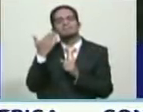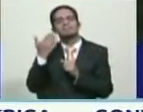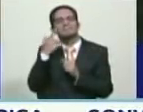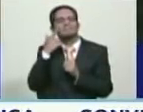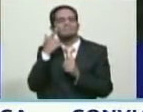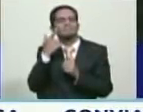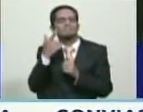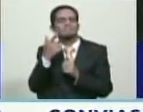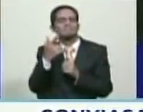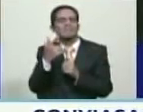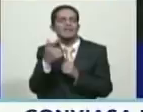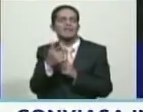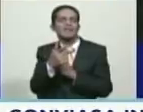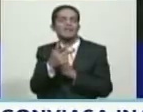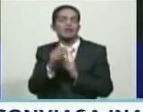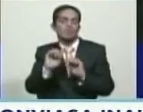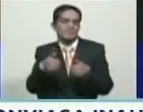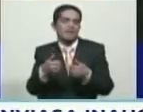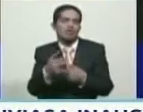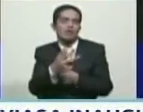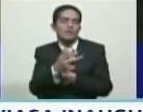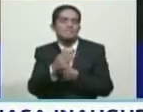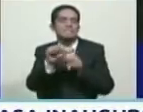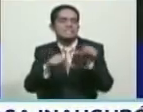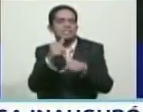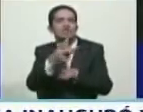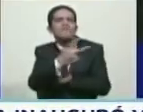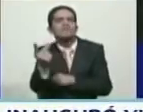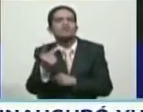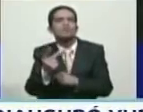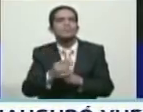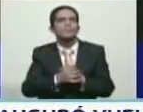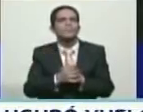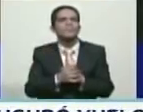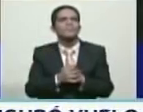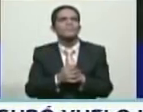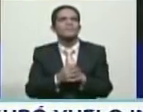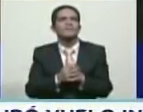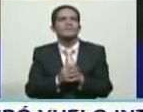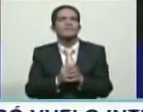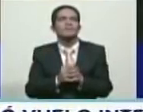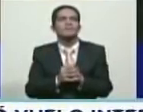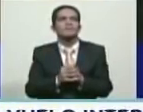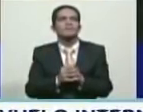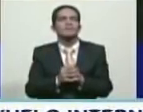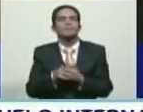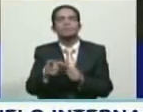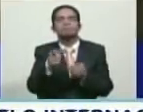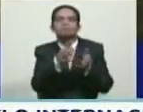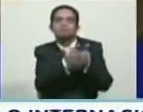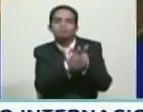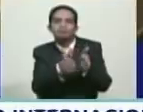Estamos a inicios del siglo XXI, un periodo